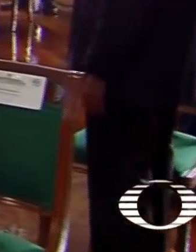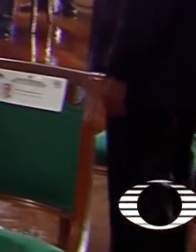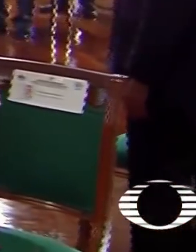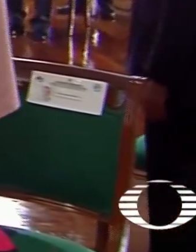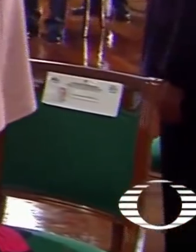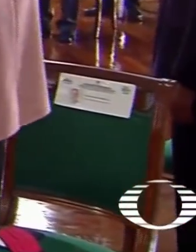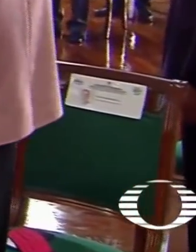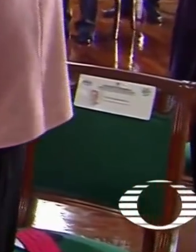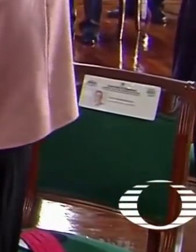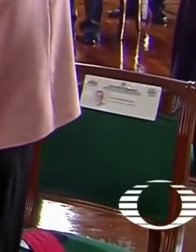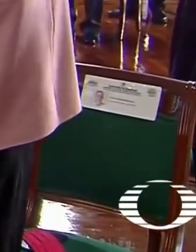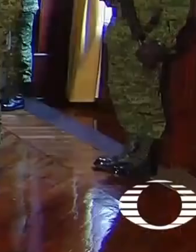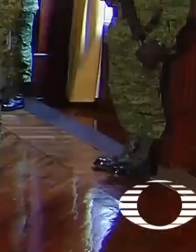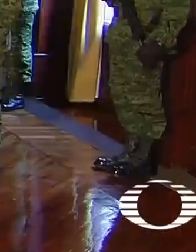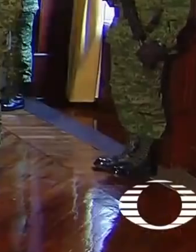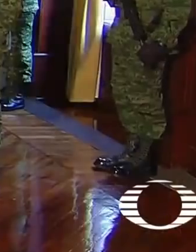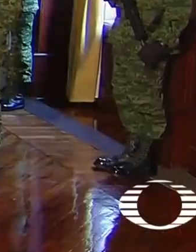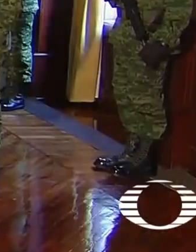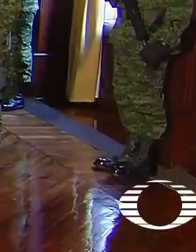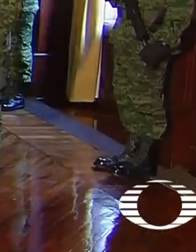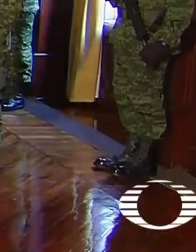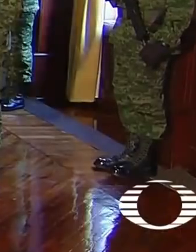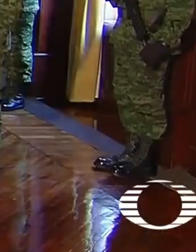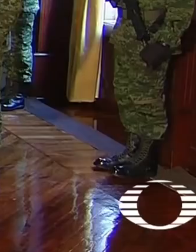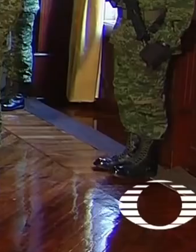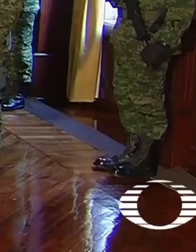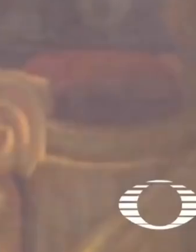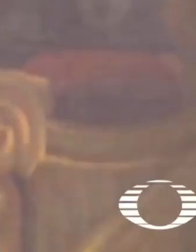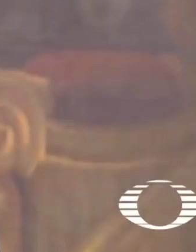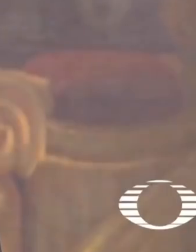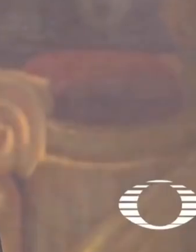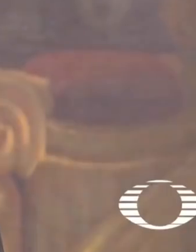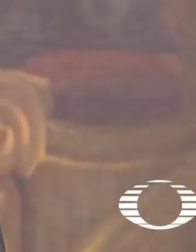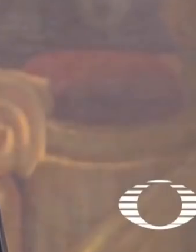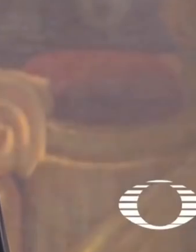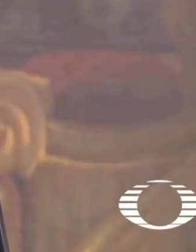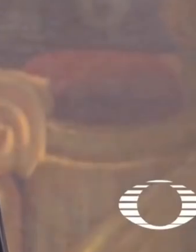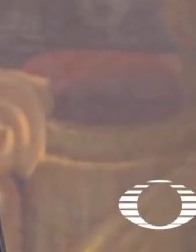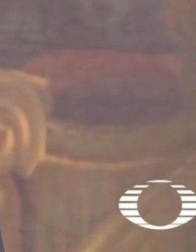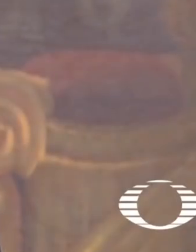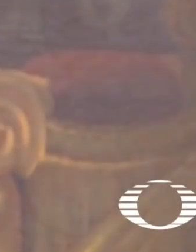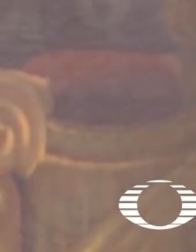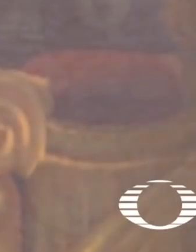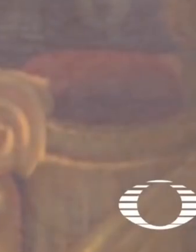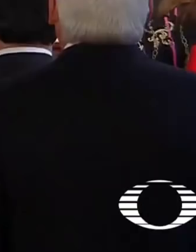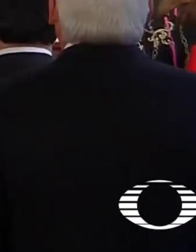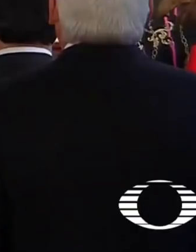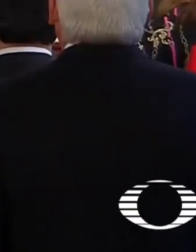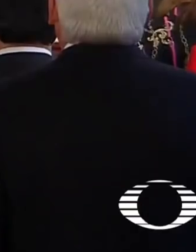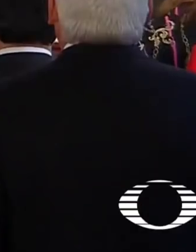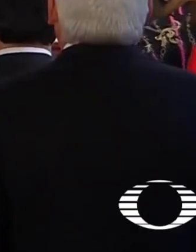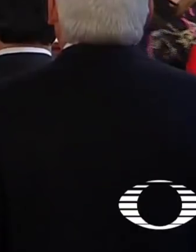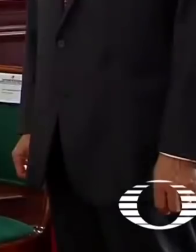En un salón cerrado de Palacio Nacional, frente a 35 invitados y sin preámbulos, el presidente López Obrador dio esta mañana en